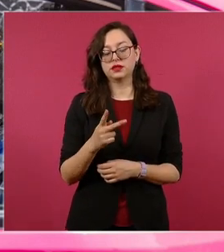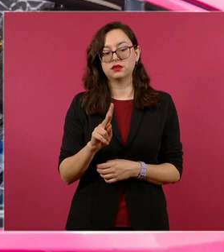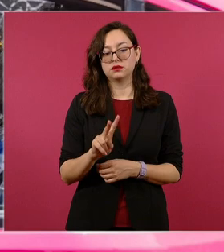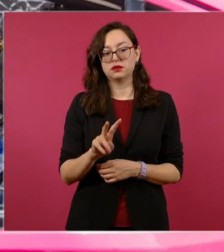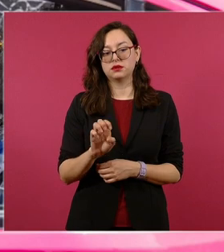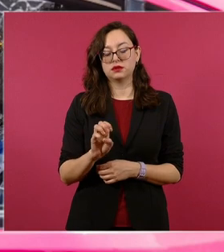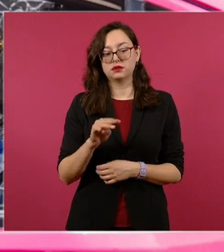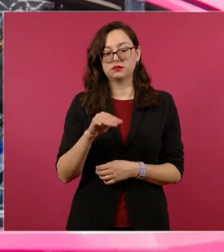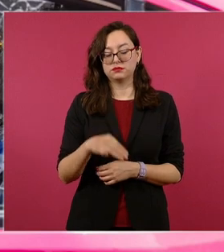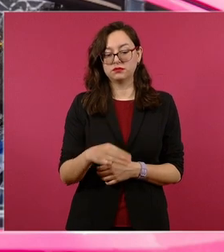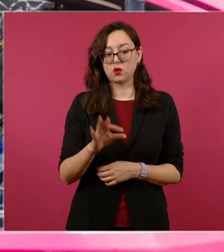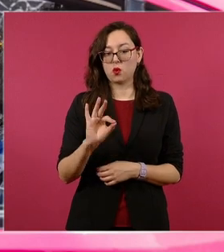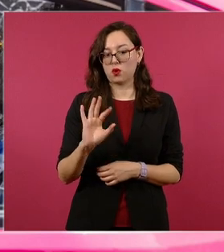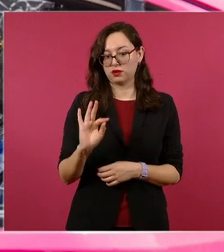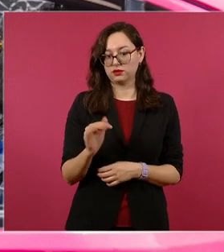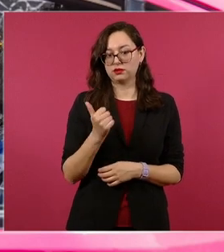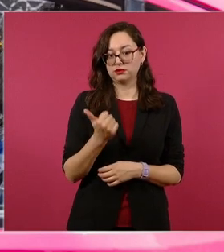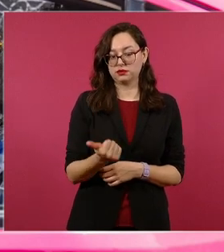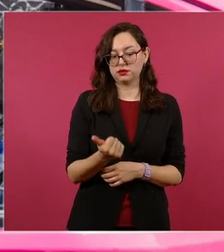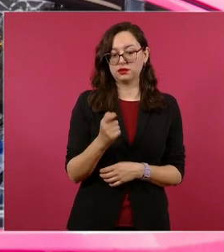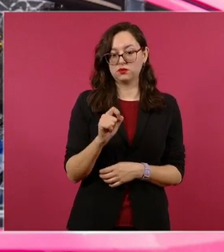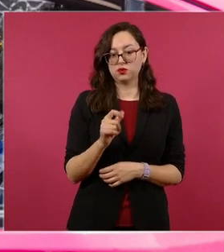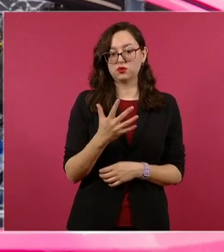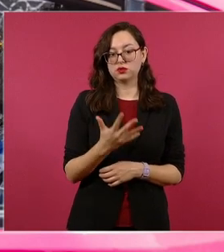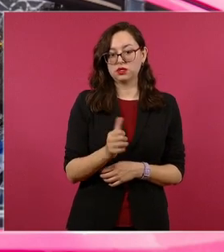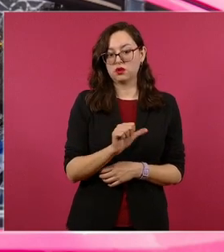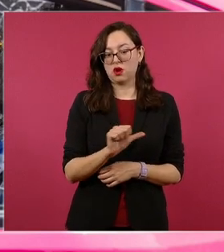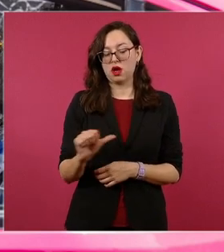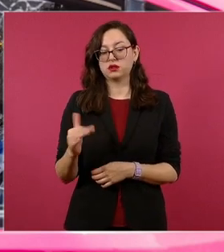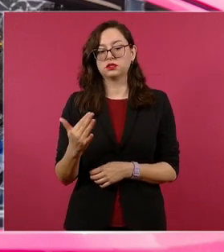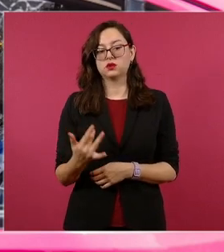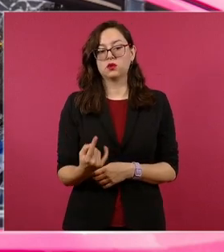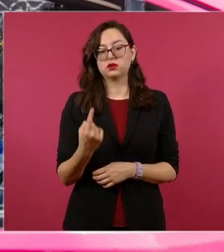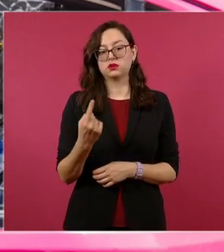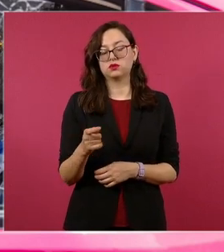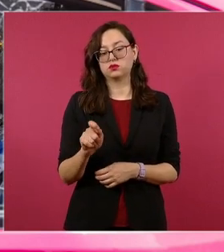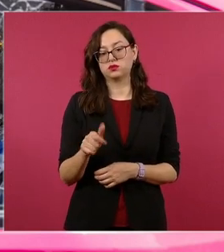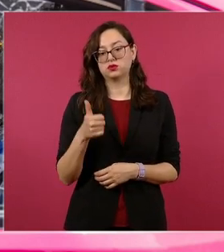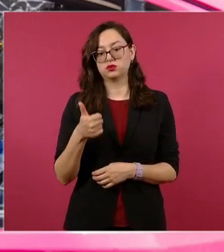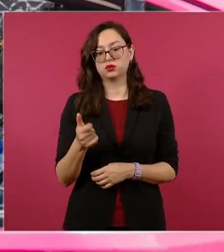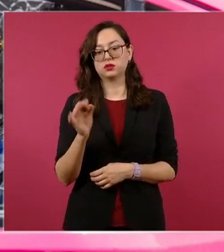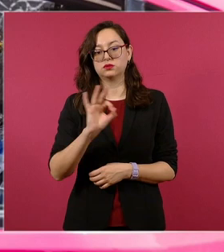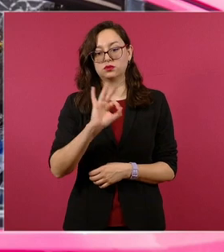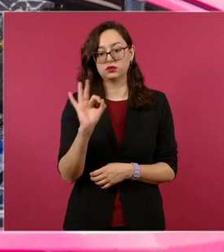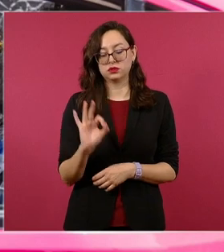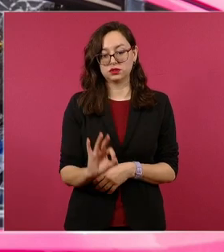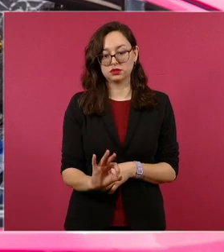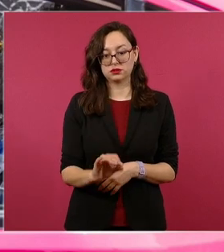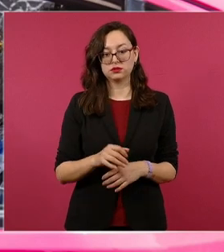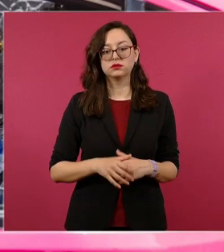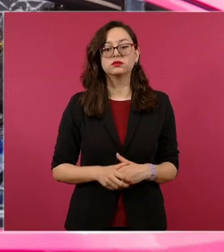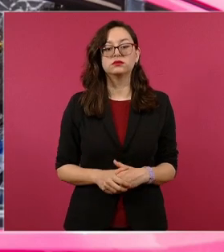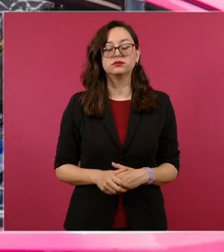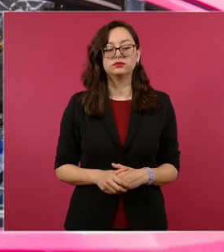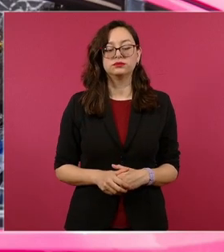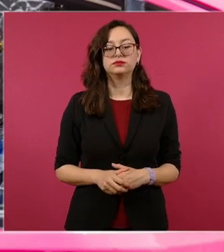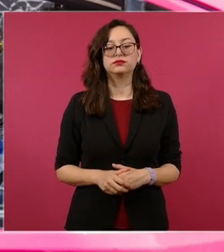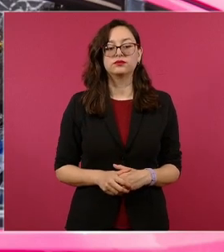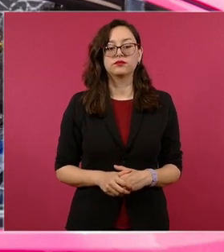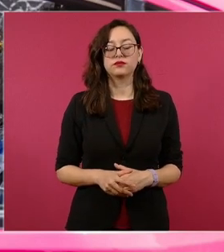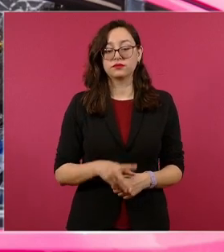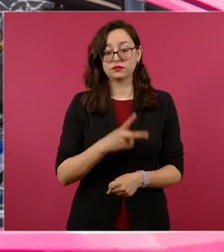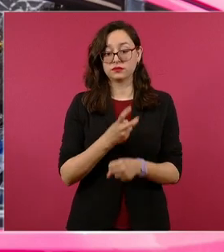46.5, un rango de 46.5 a 51.6%, seguido